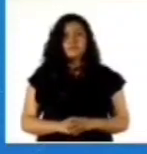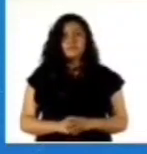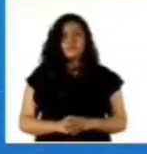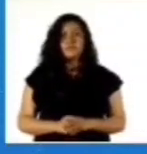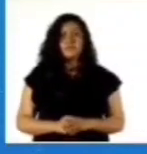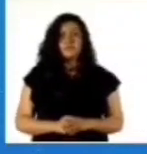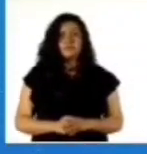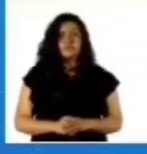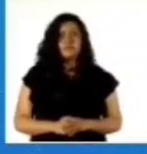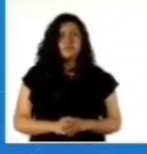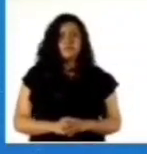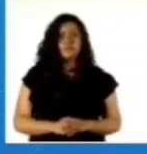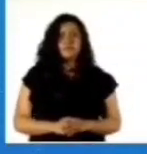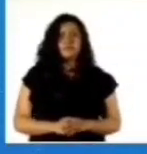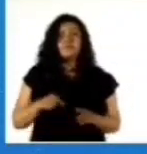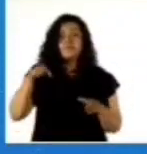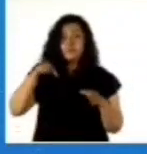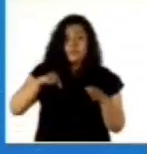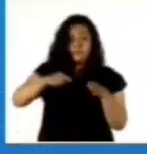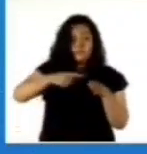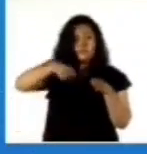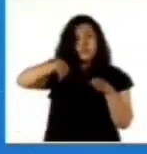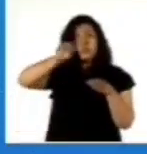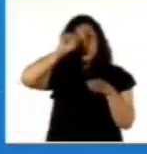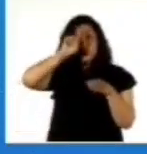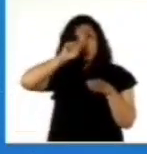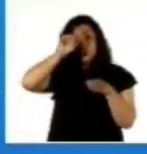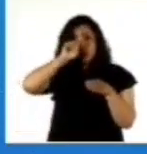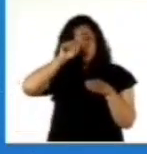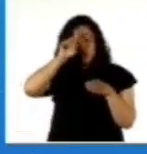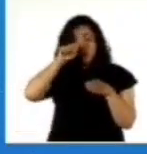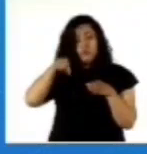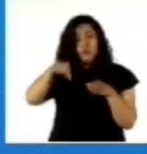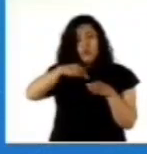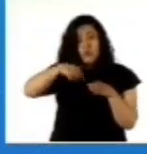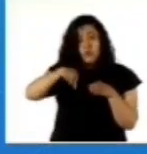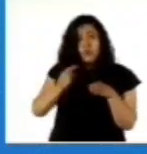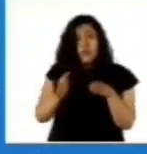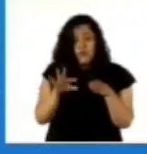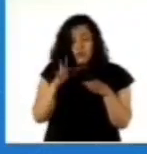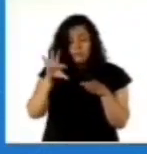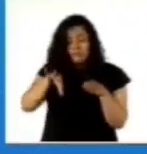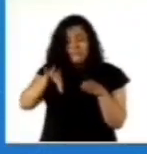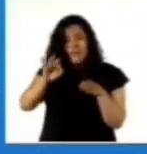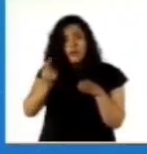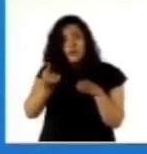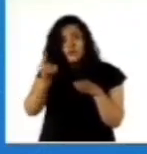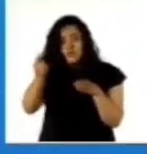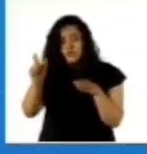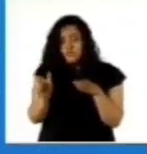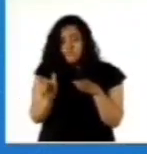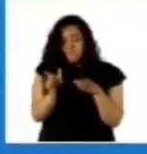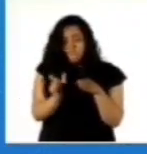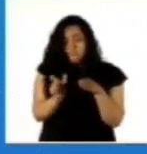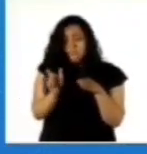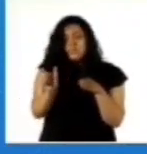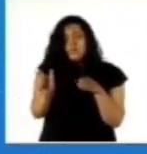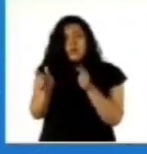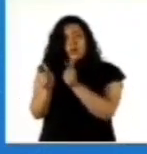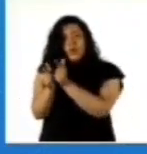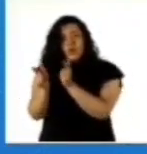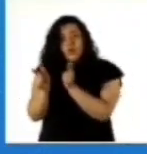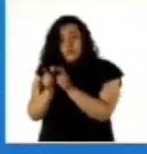una comisión estatutaria especial de género. También